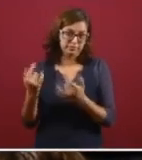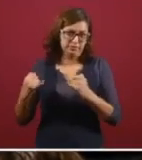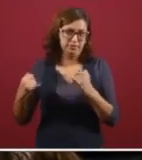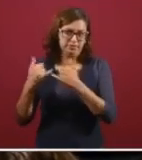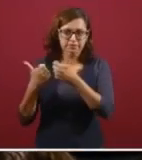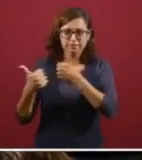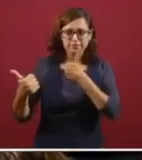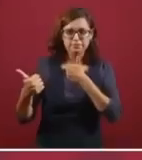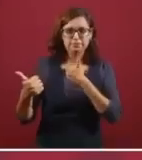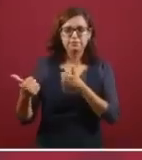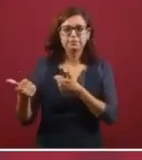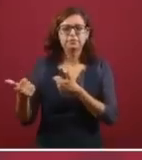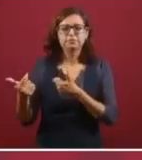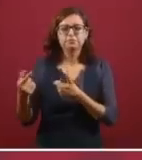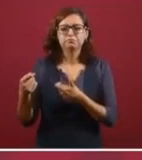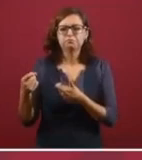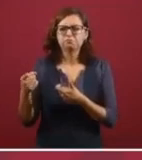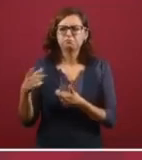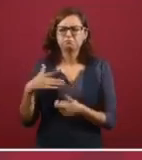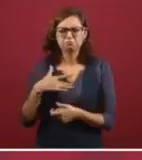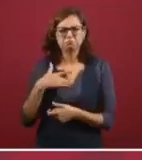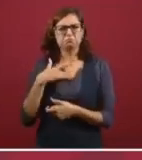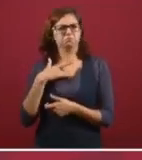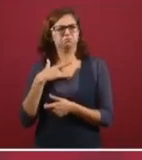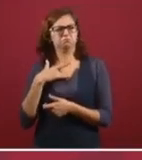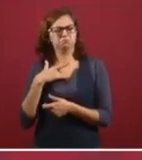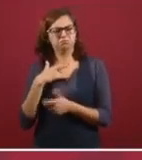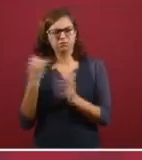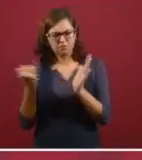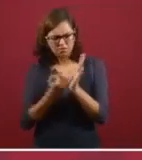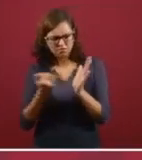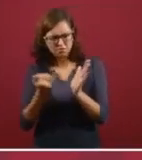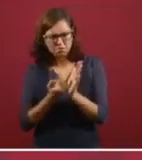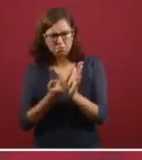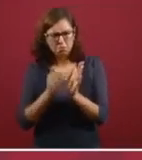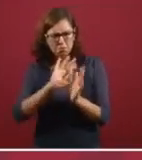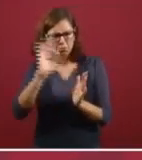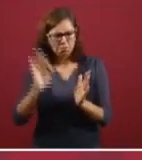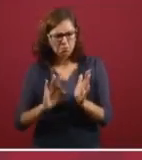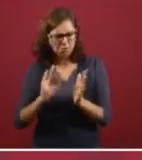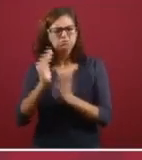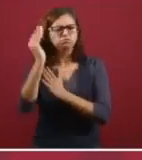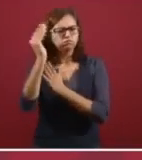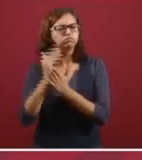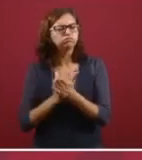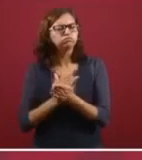es favorable, porque permitirá mantener la estabilidad y estimular el crecimiento interno del país.